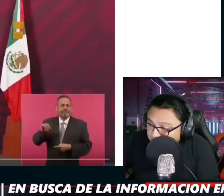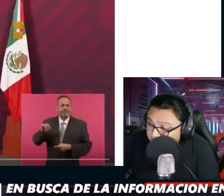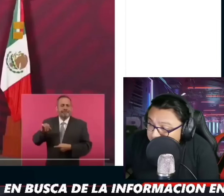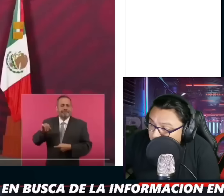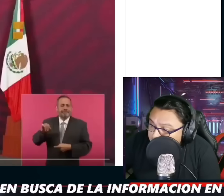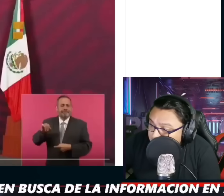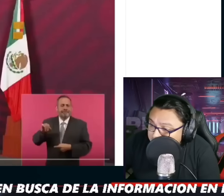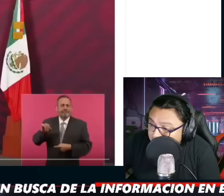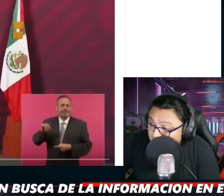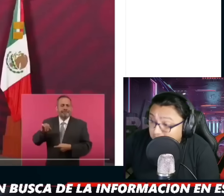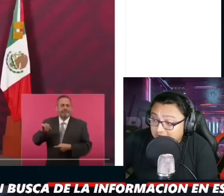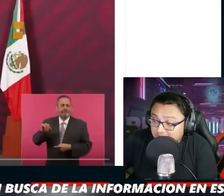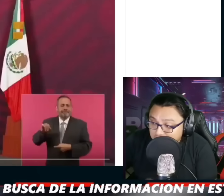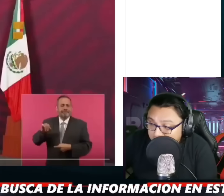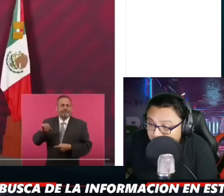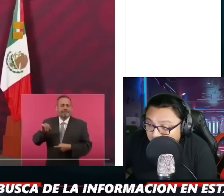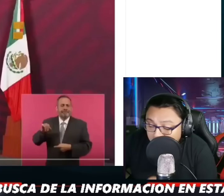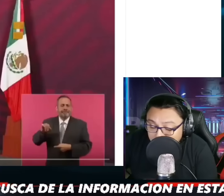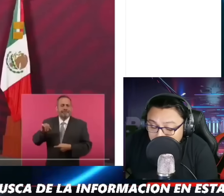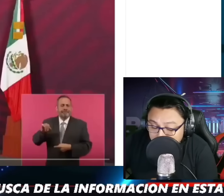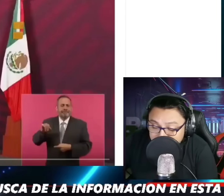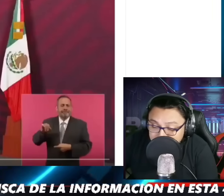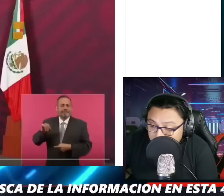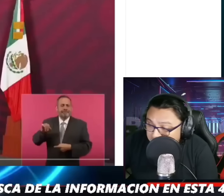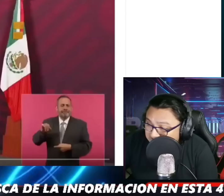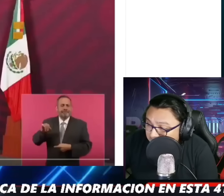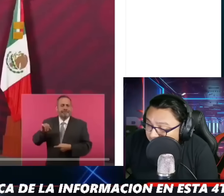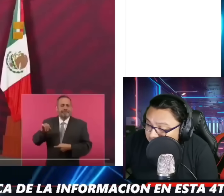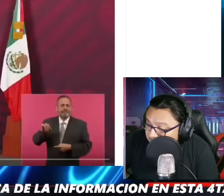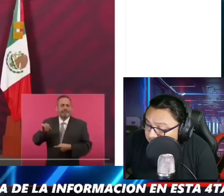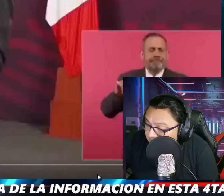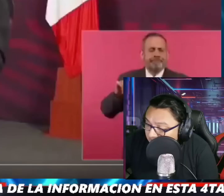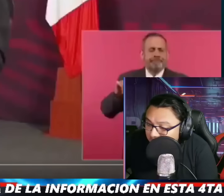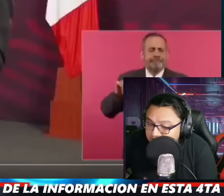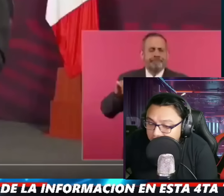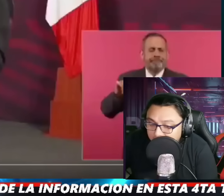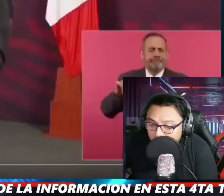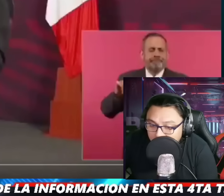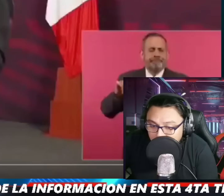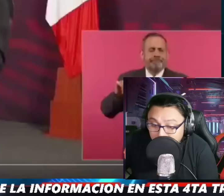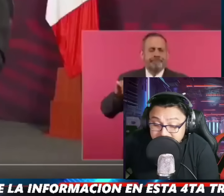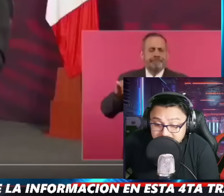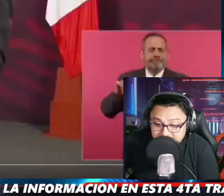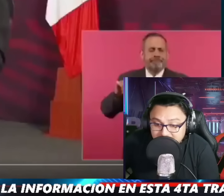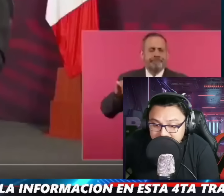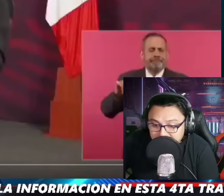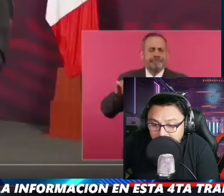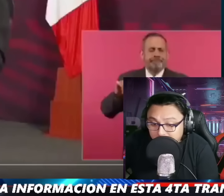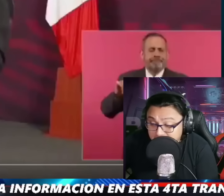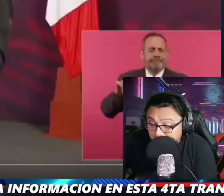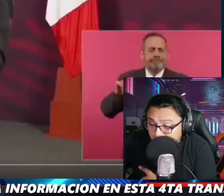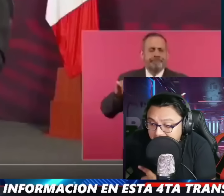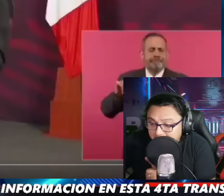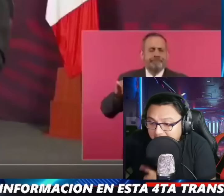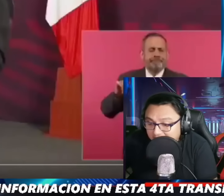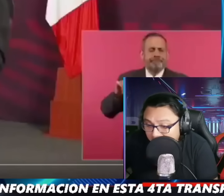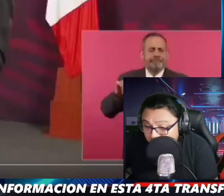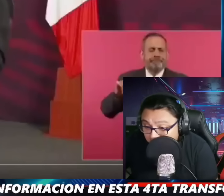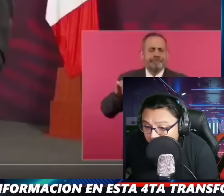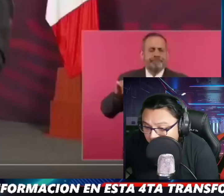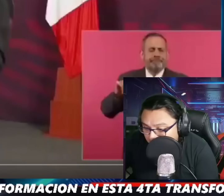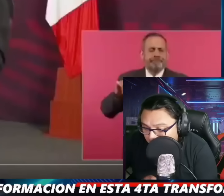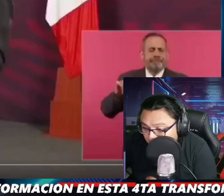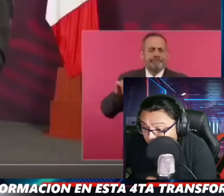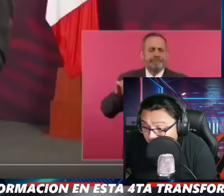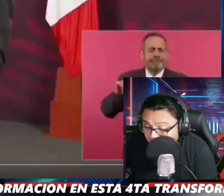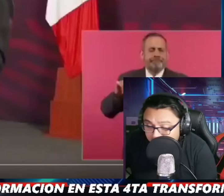el que más presupuesto ha destinado a la búsqueda de personas desaparecidas. Esto fue lo que dijo el presidente Andrés Manuel López Obrador, ya para